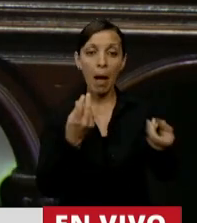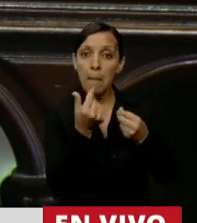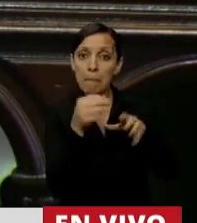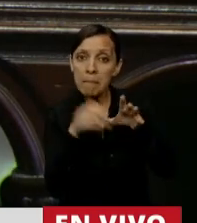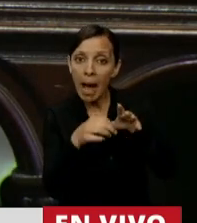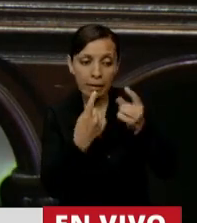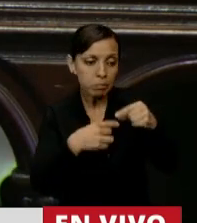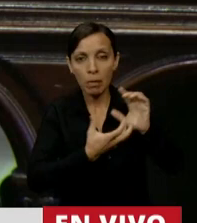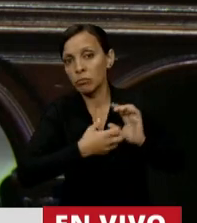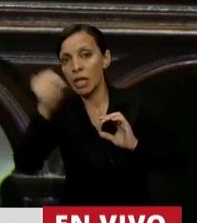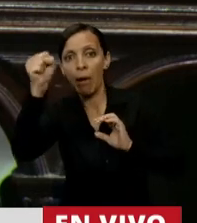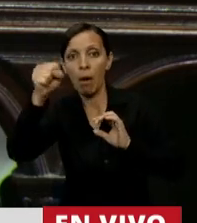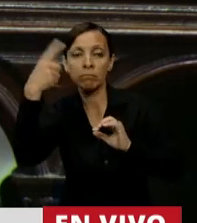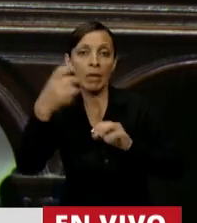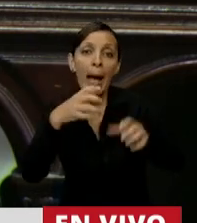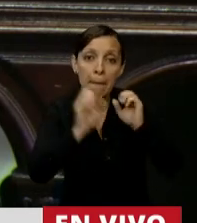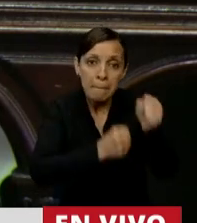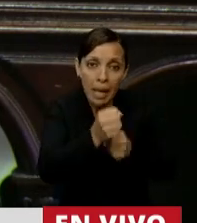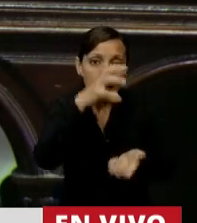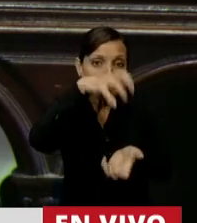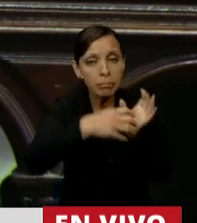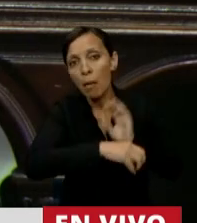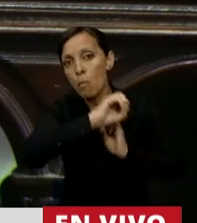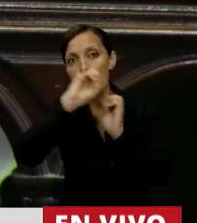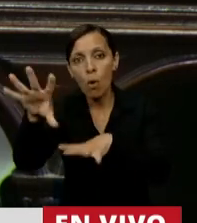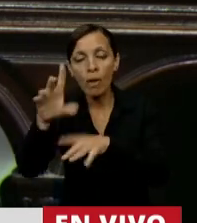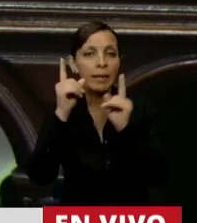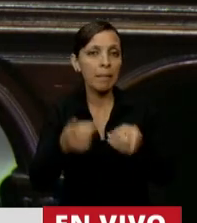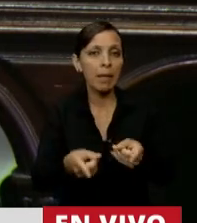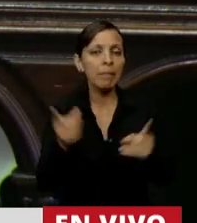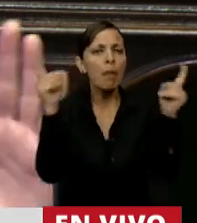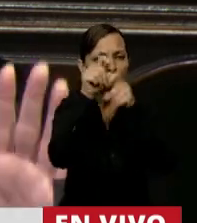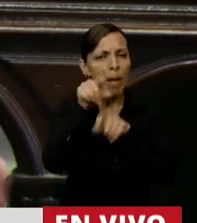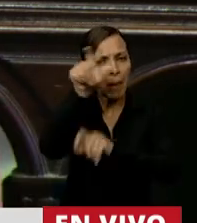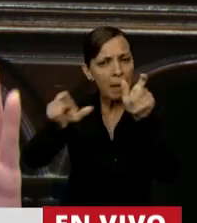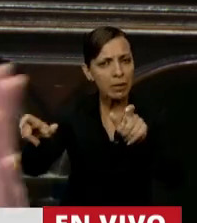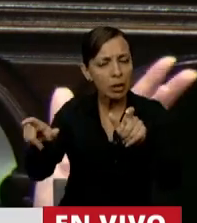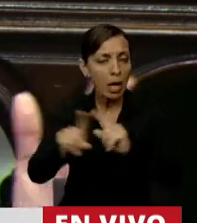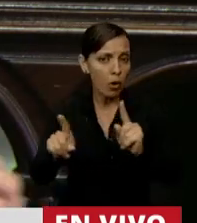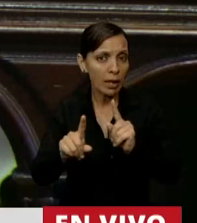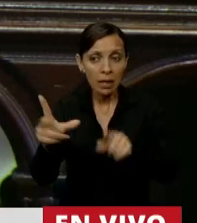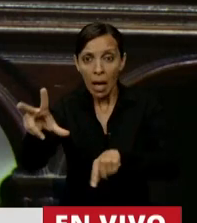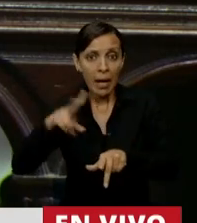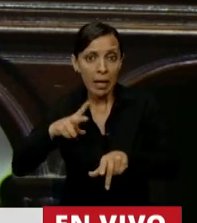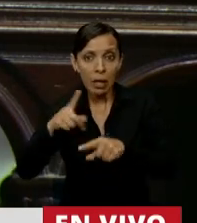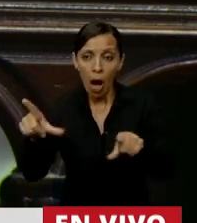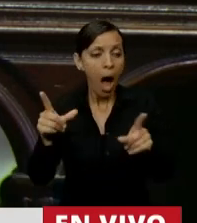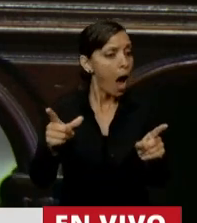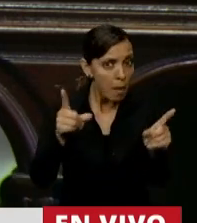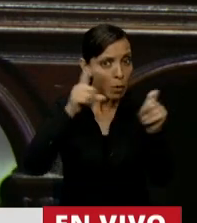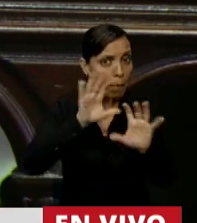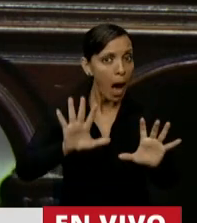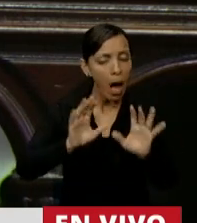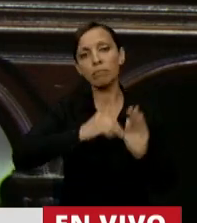dinero, sus empresas. Pero el problema no son ellos. Los ricos, los que pueden, se van, invierten en otro lugar.